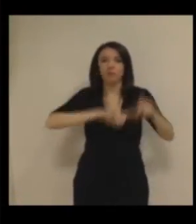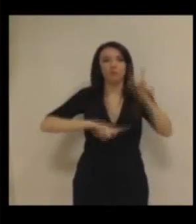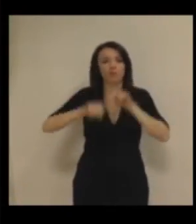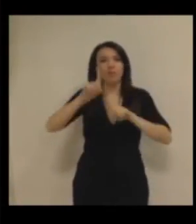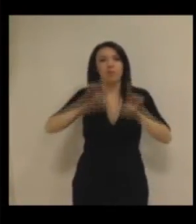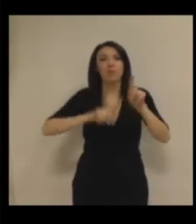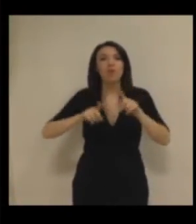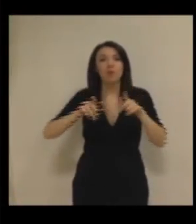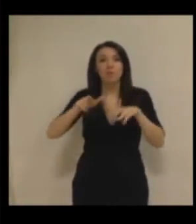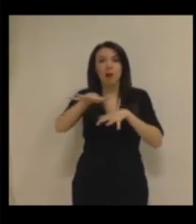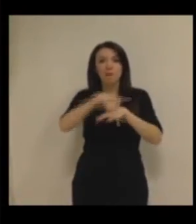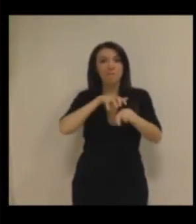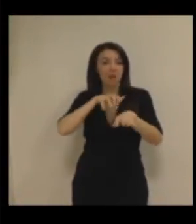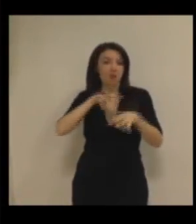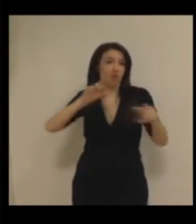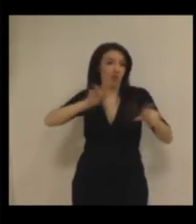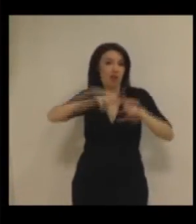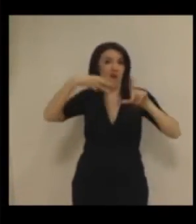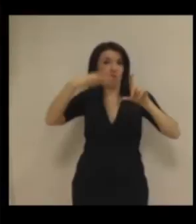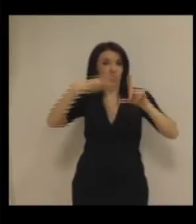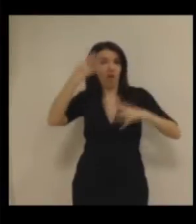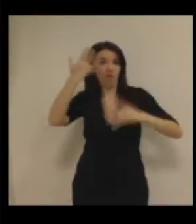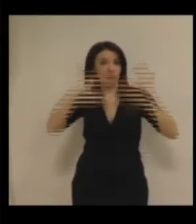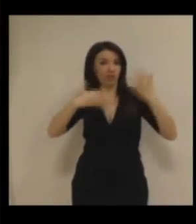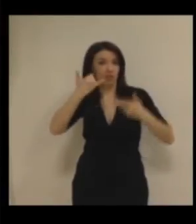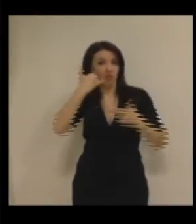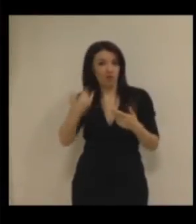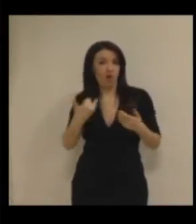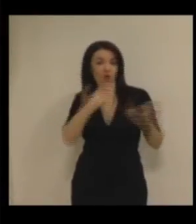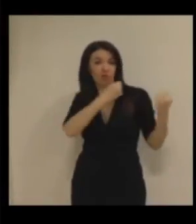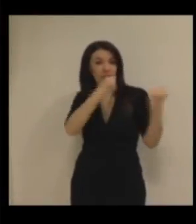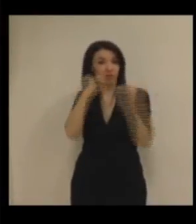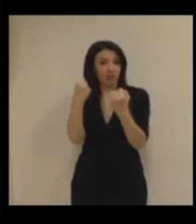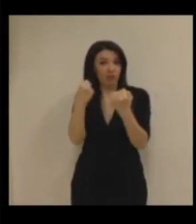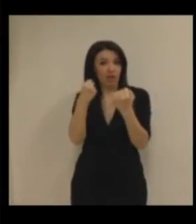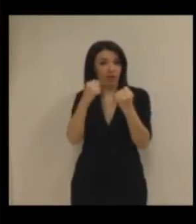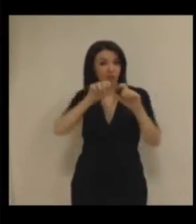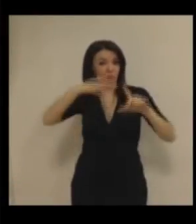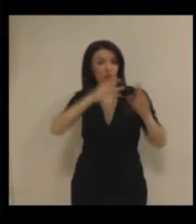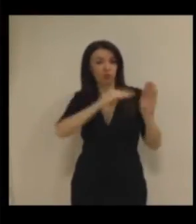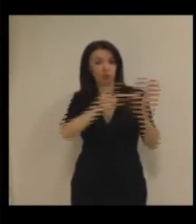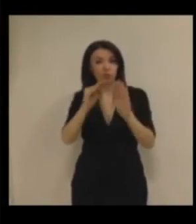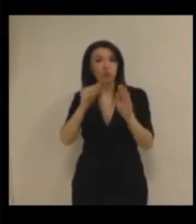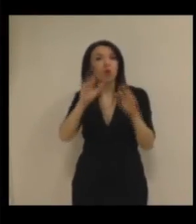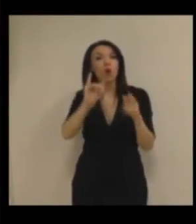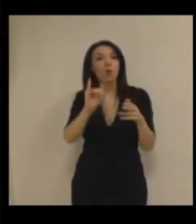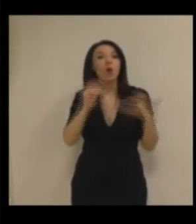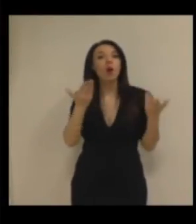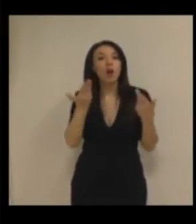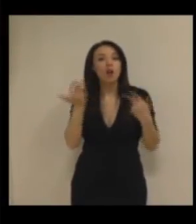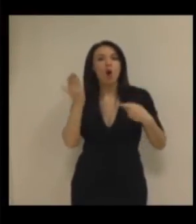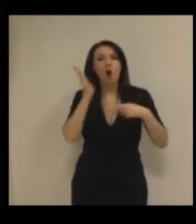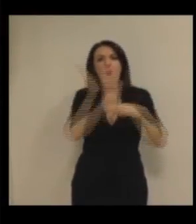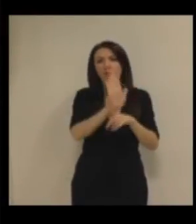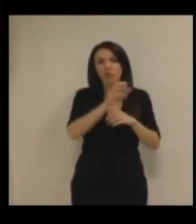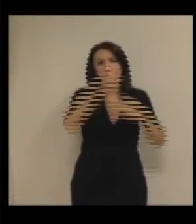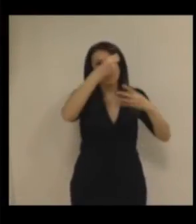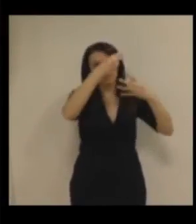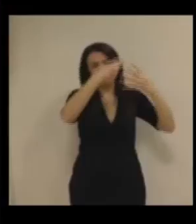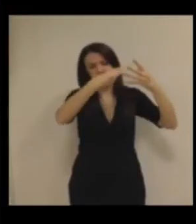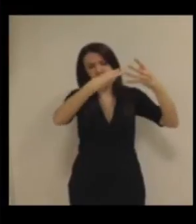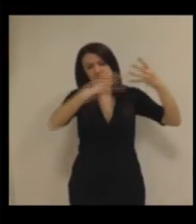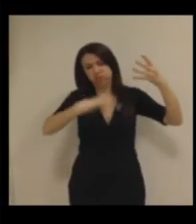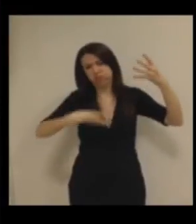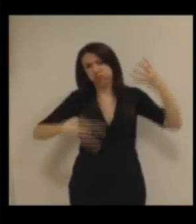tienen la mayoría de los portales de la administración electrónica de las entidades es que te encuentras con una oferta extensísima y